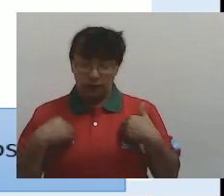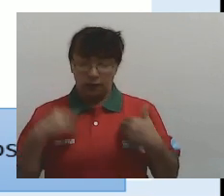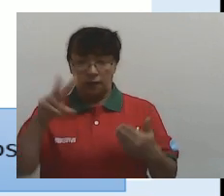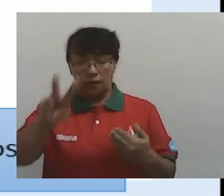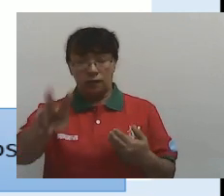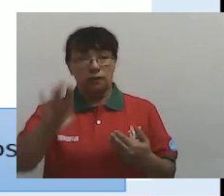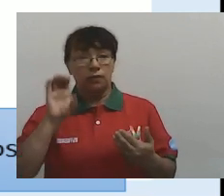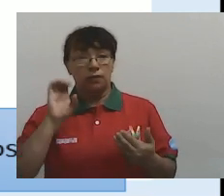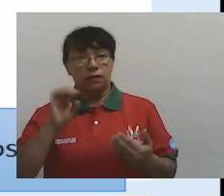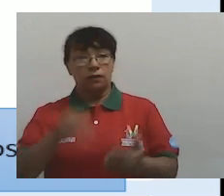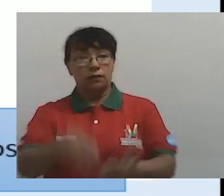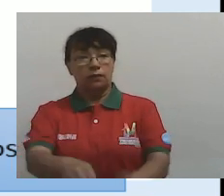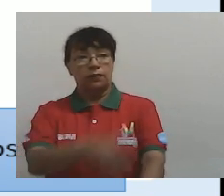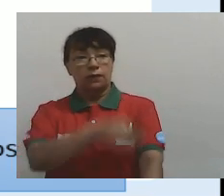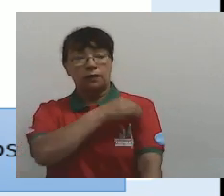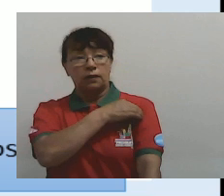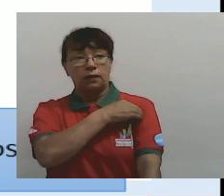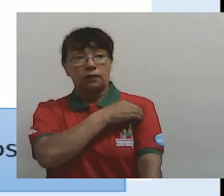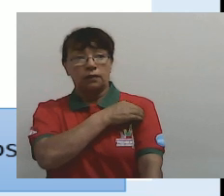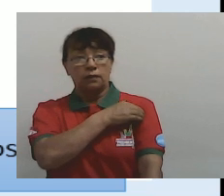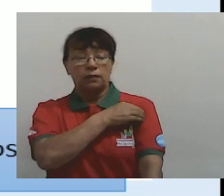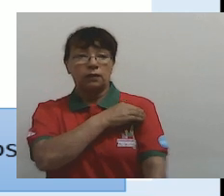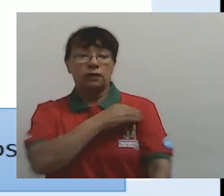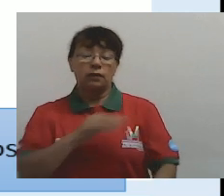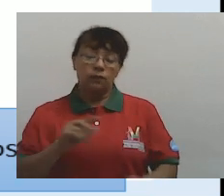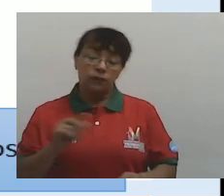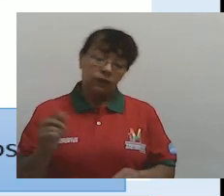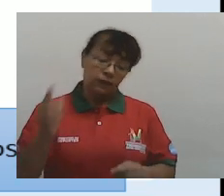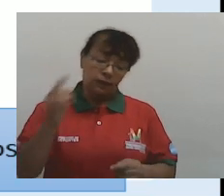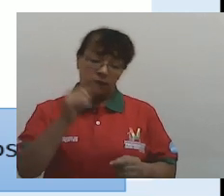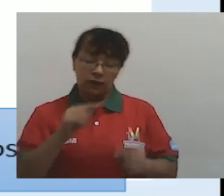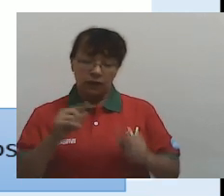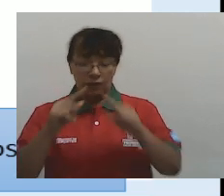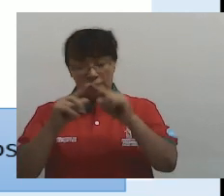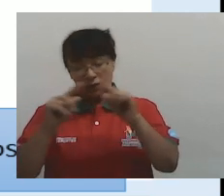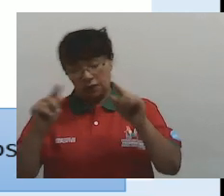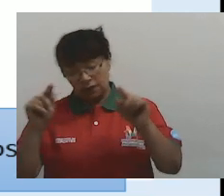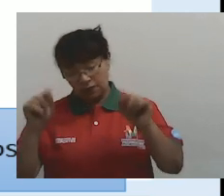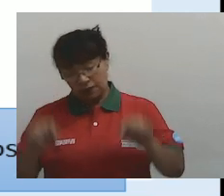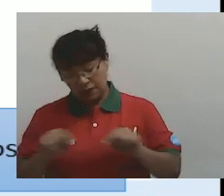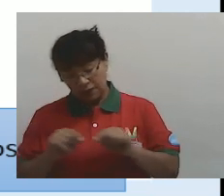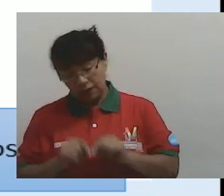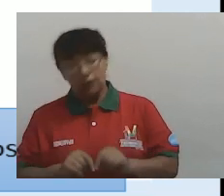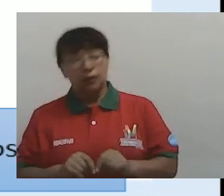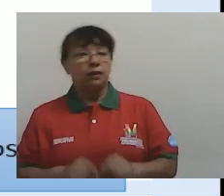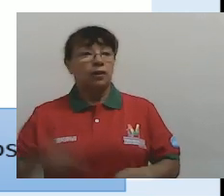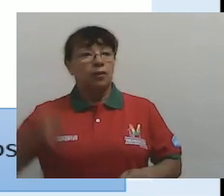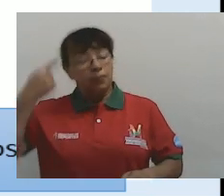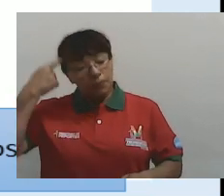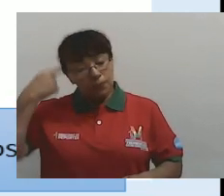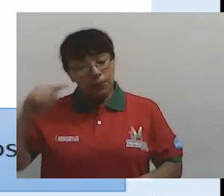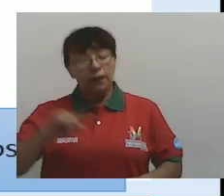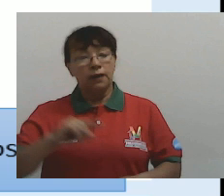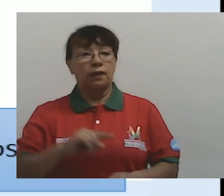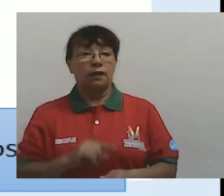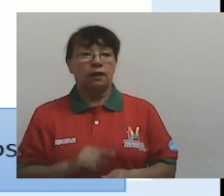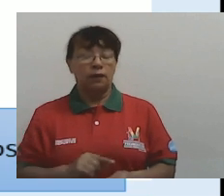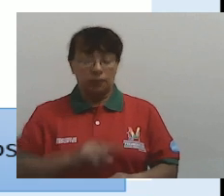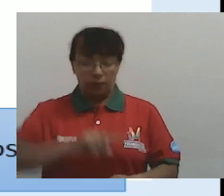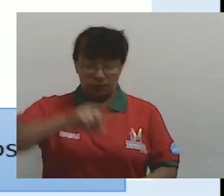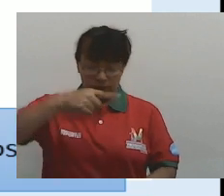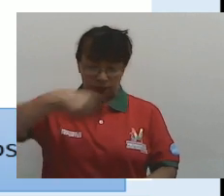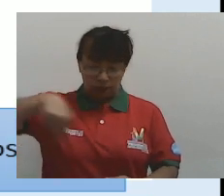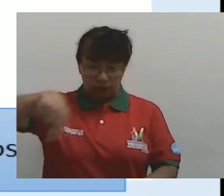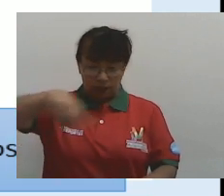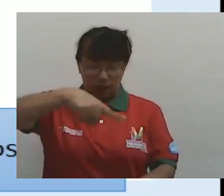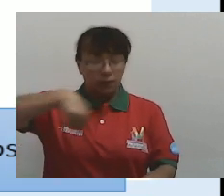metros. No importa si es choguito, redondito, cuadradito, pero el total de la vuelta tiene